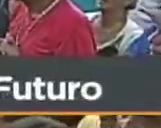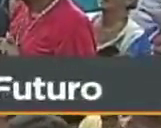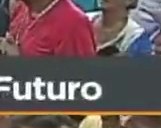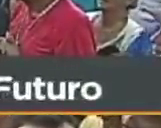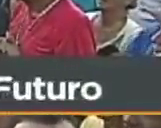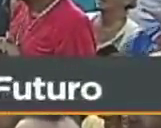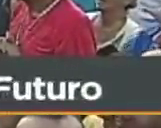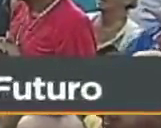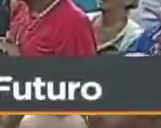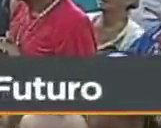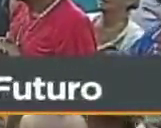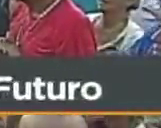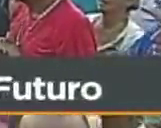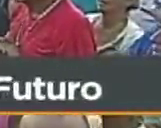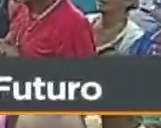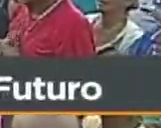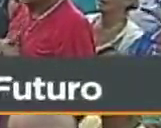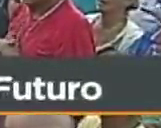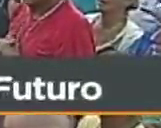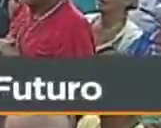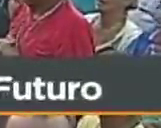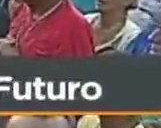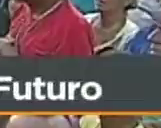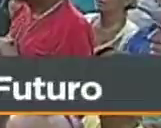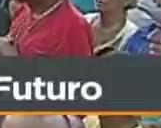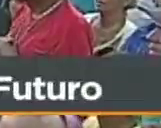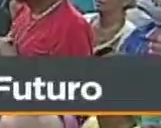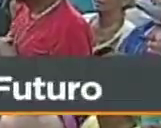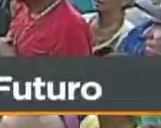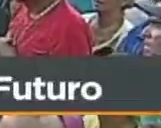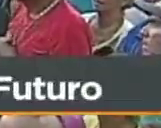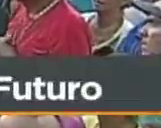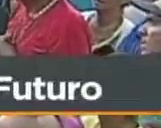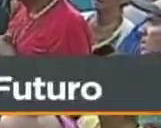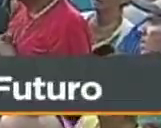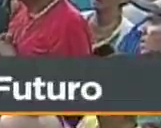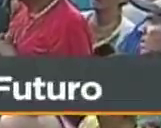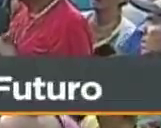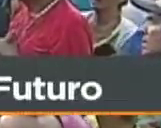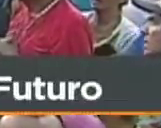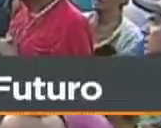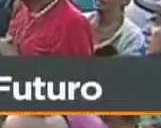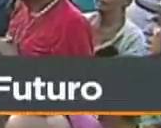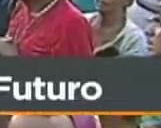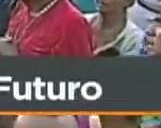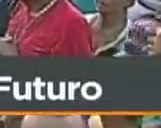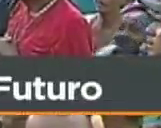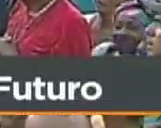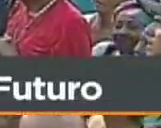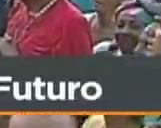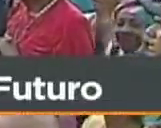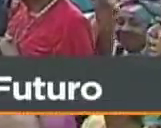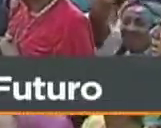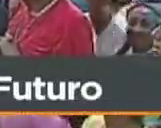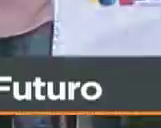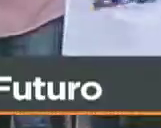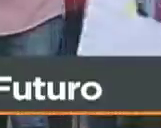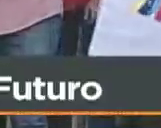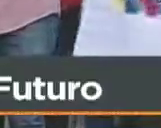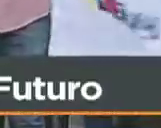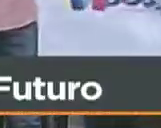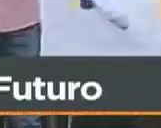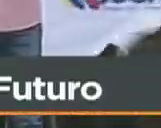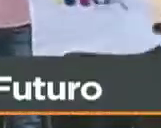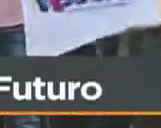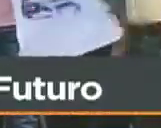Este 20 de mayo votaremos por Maduro. Votaremos por Maduro este 26 de mayo. Yo soy Alexander Viana, al pie de un arpa